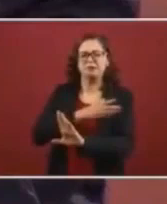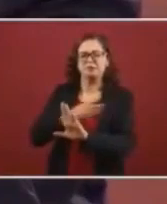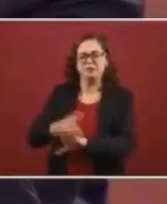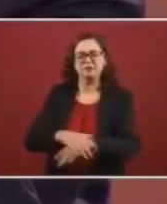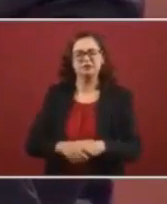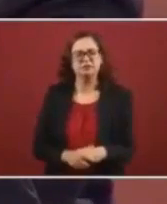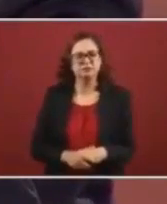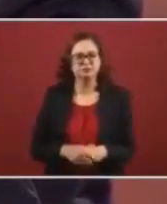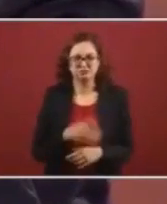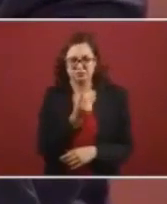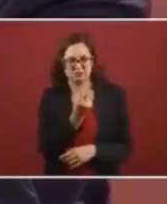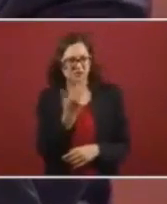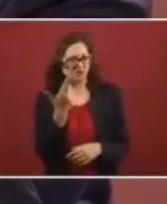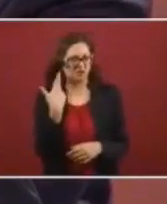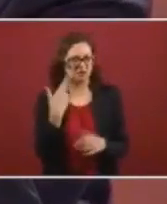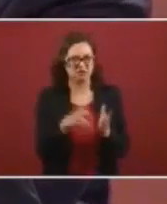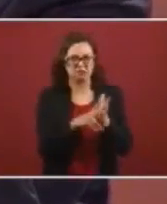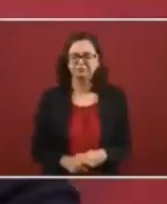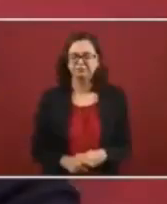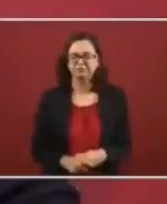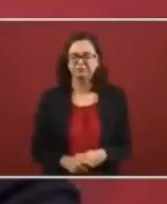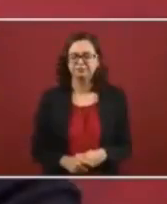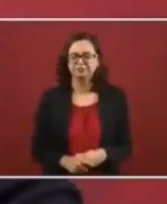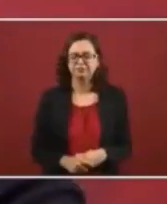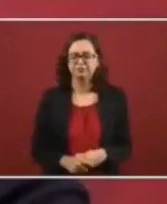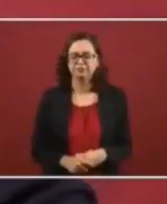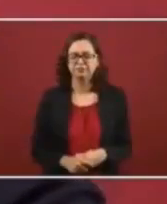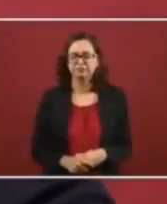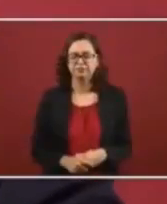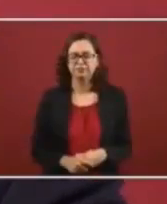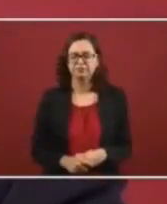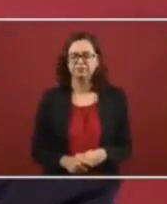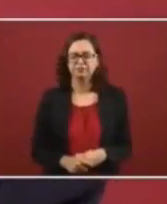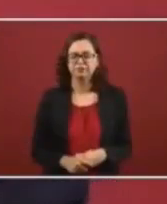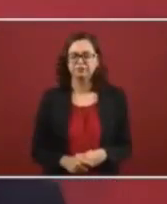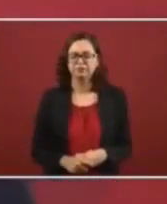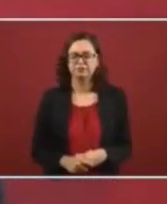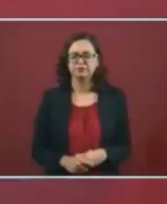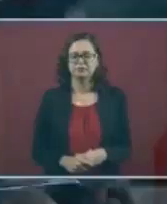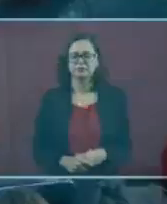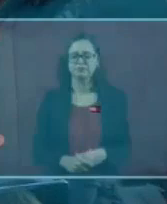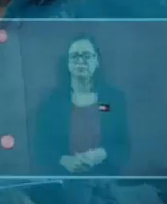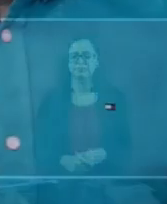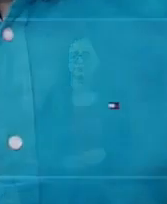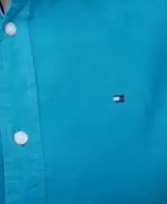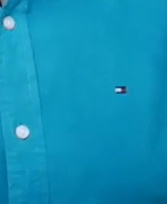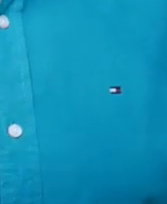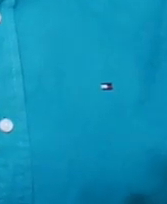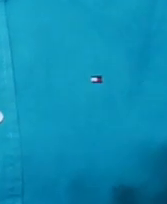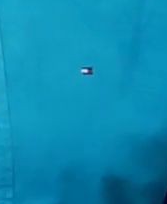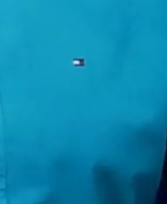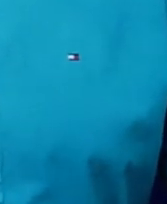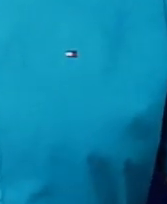los medios conservadores. Ayer recibí al dirigente de un movimiento francés.